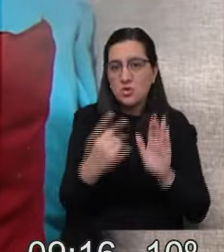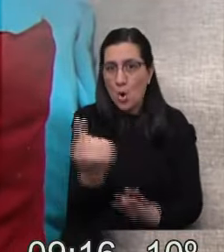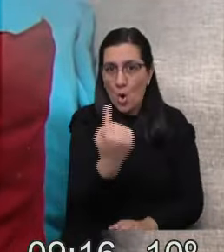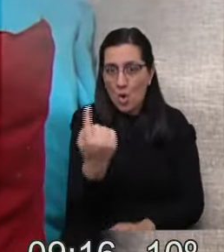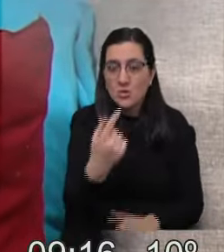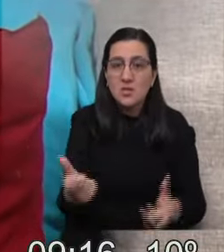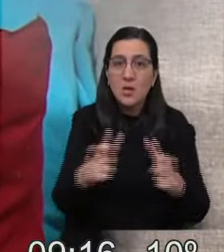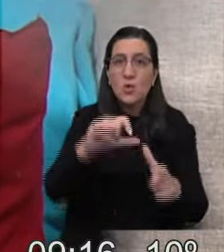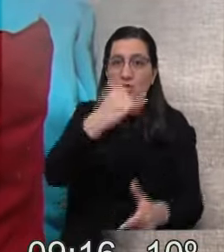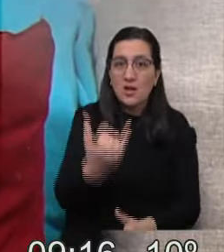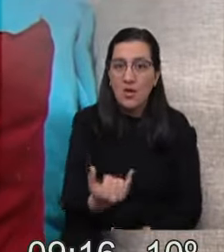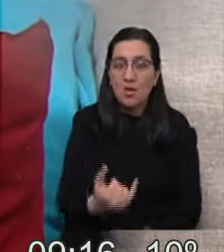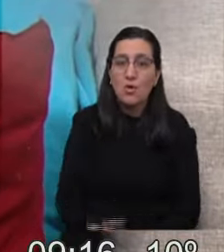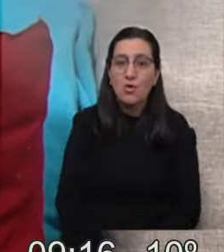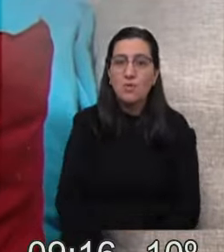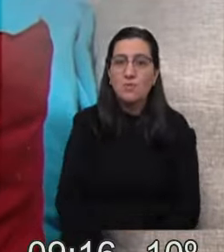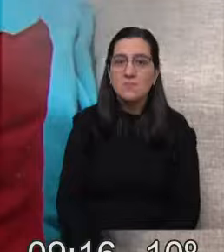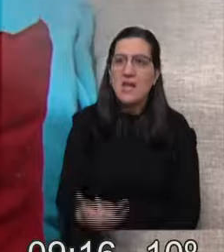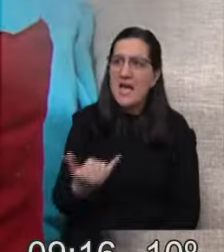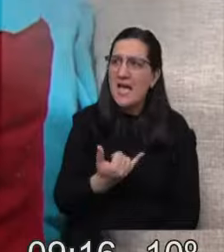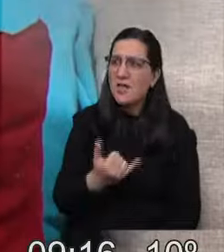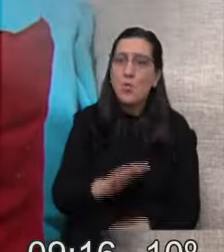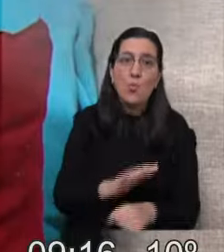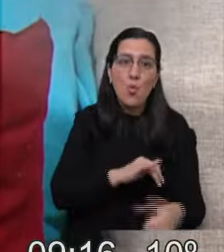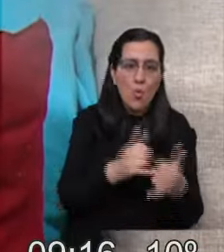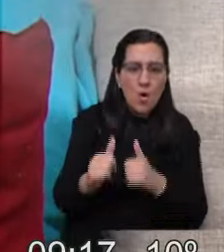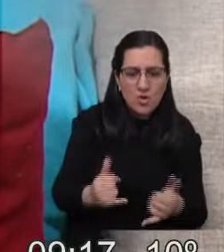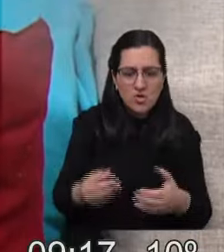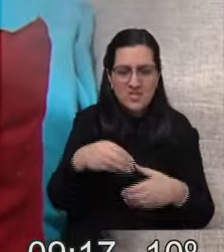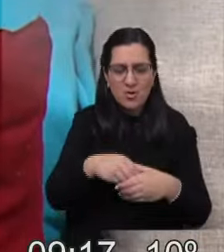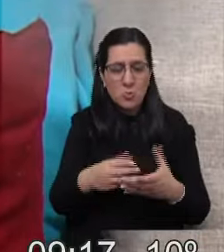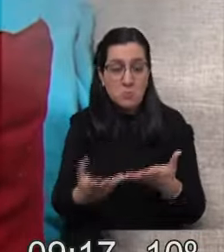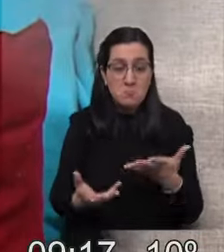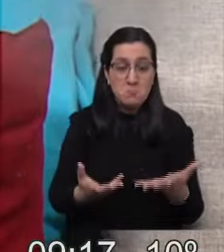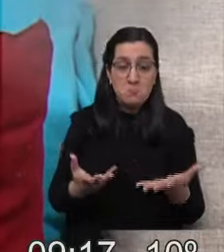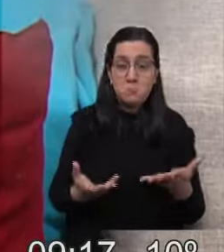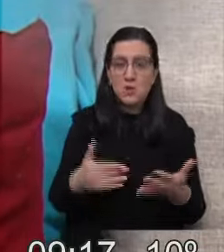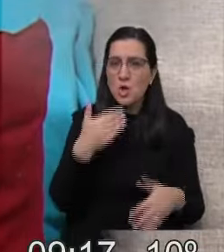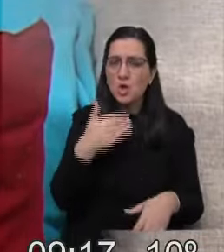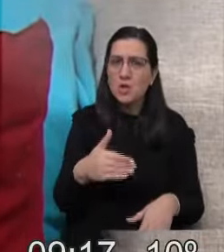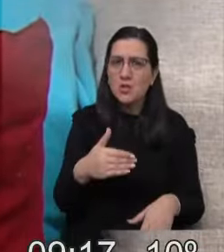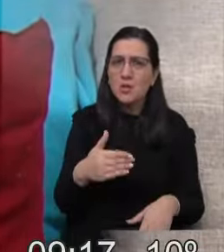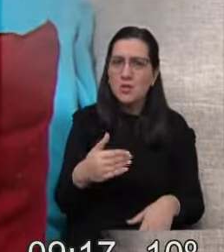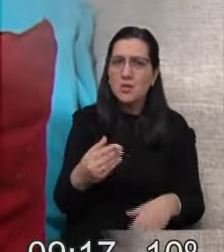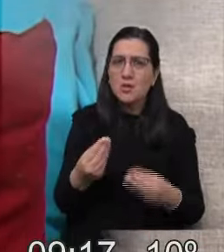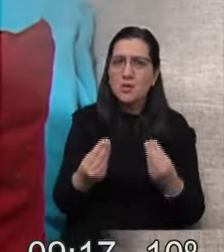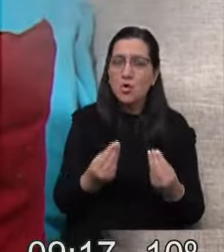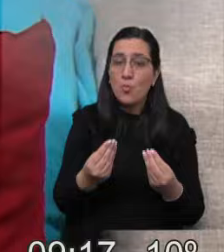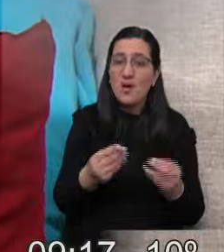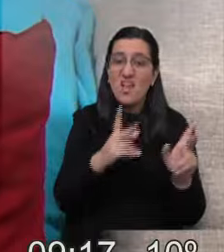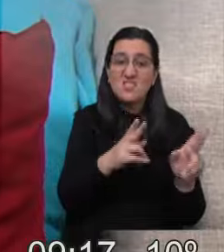con Delgado y hay un juego interno que parece que uno no entiende. Es como esa serie de Netflix que vos venías